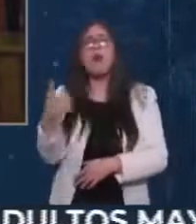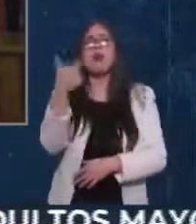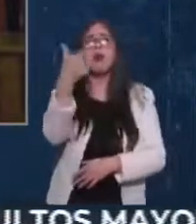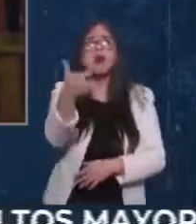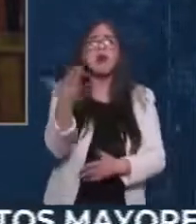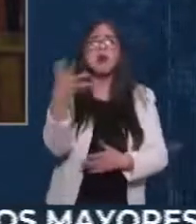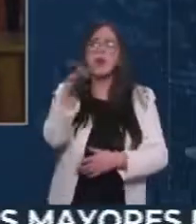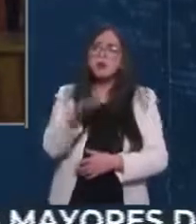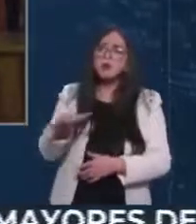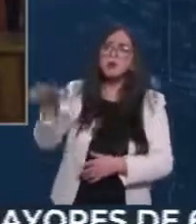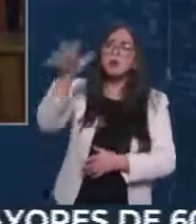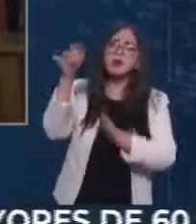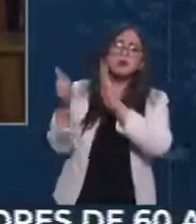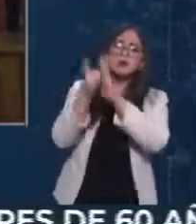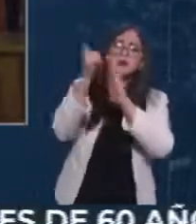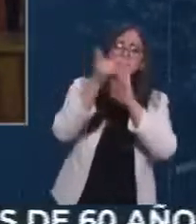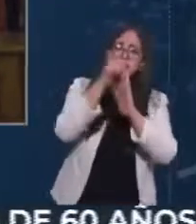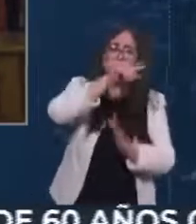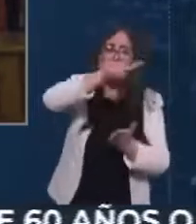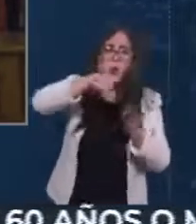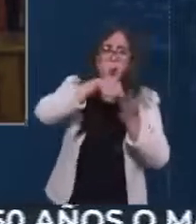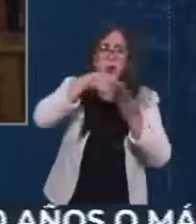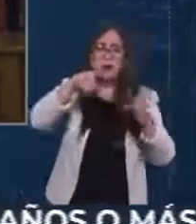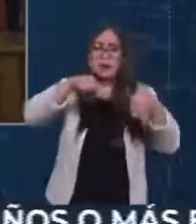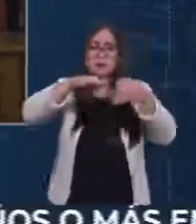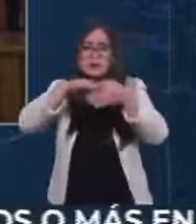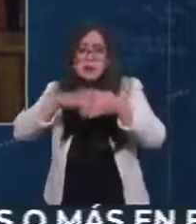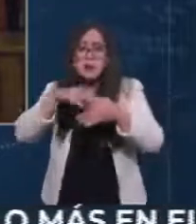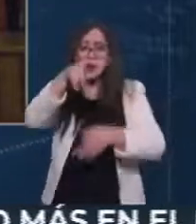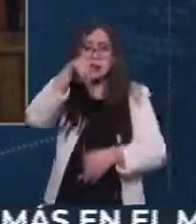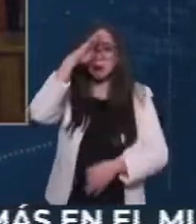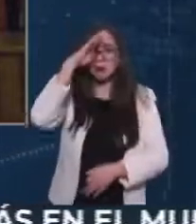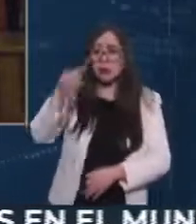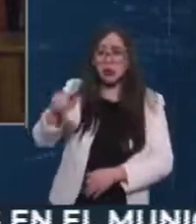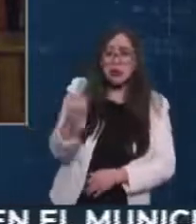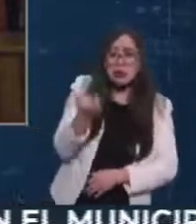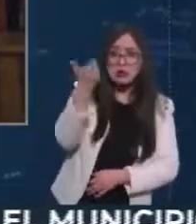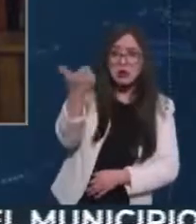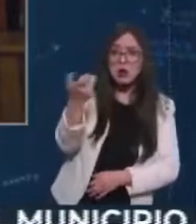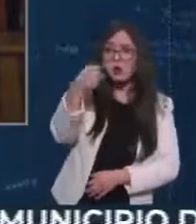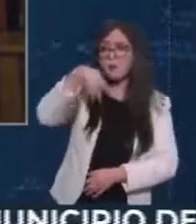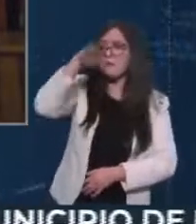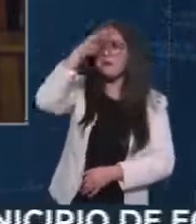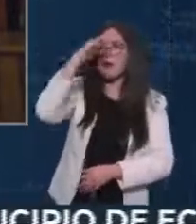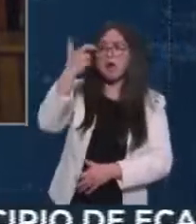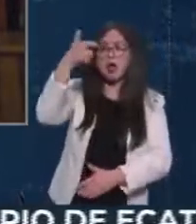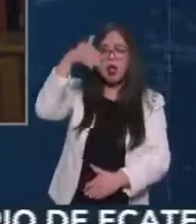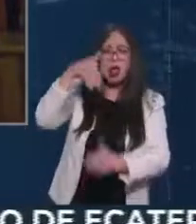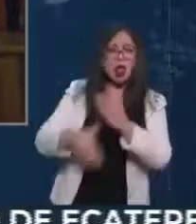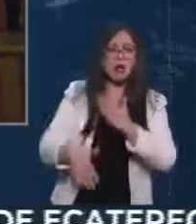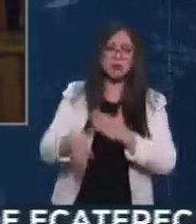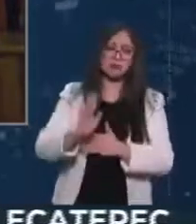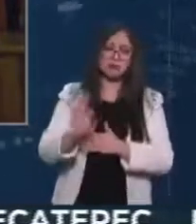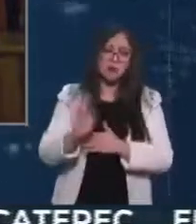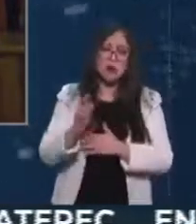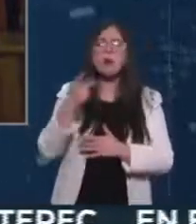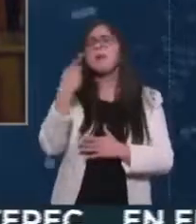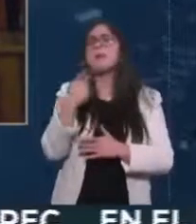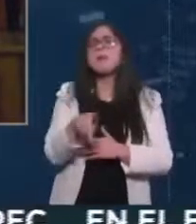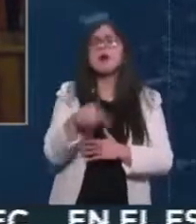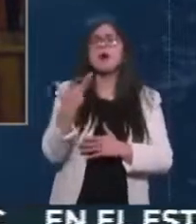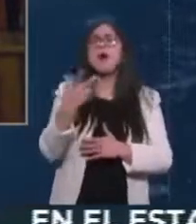predios aledaños, accesos. Ese dinero pues tampoco podemos decir que es un costo hundido, perdido. Y además tenemos